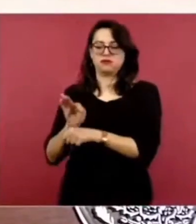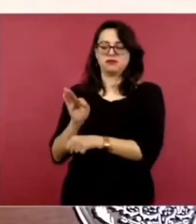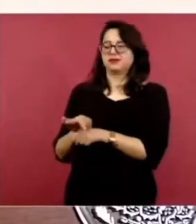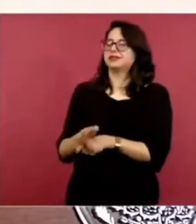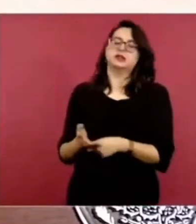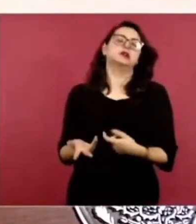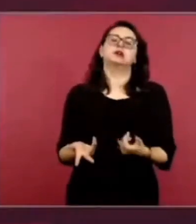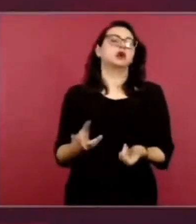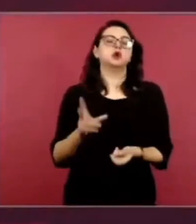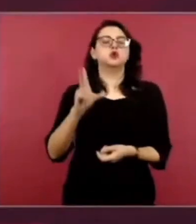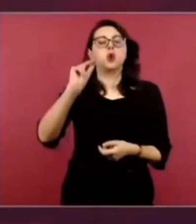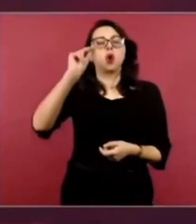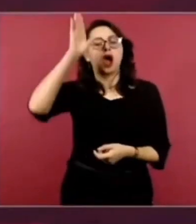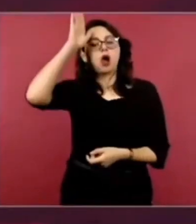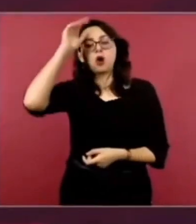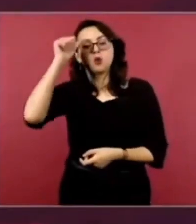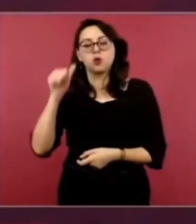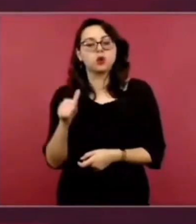civiles,